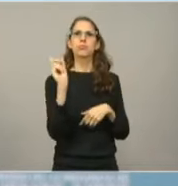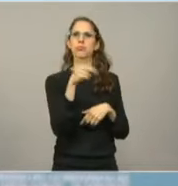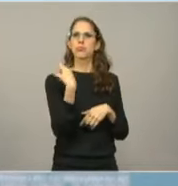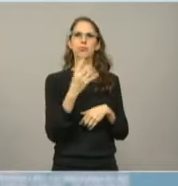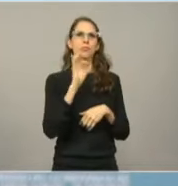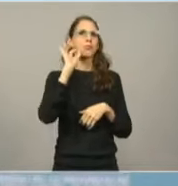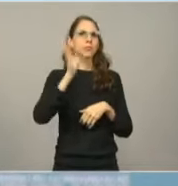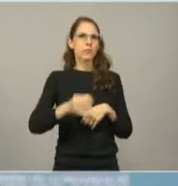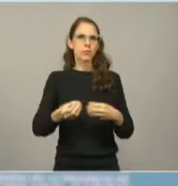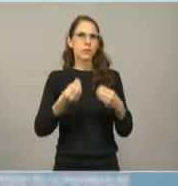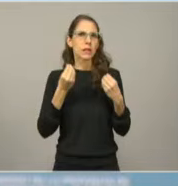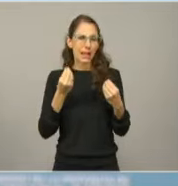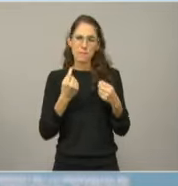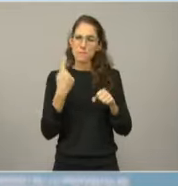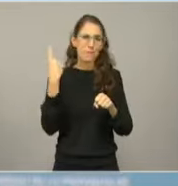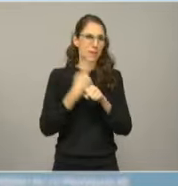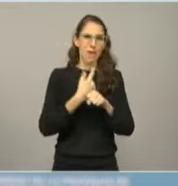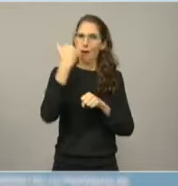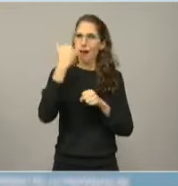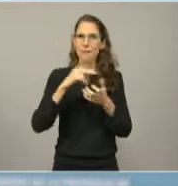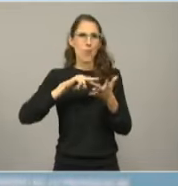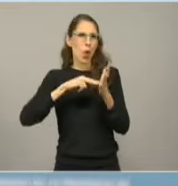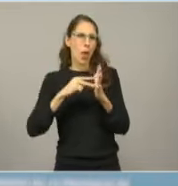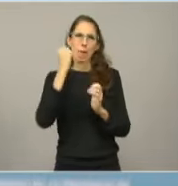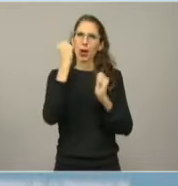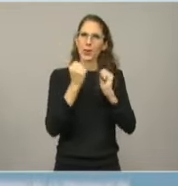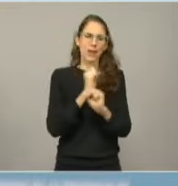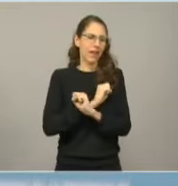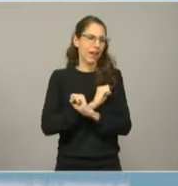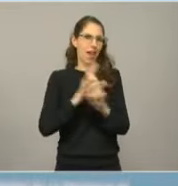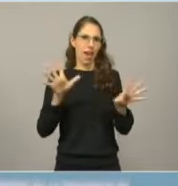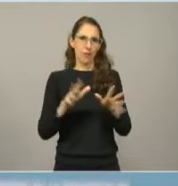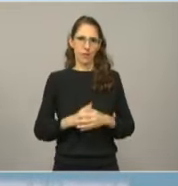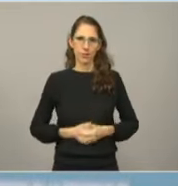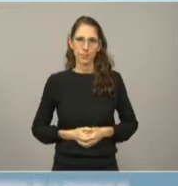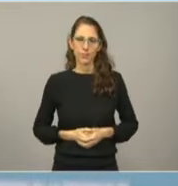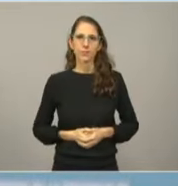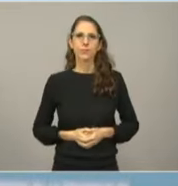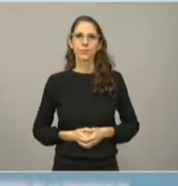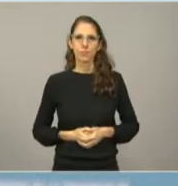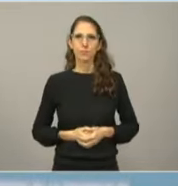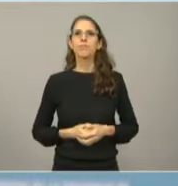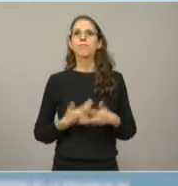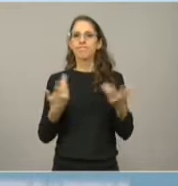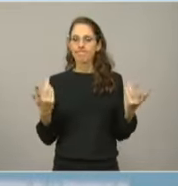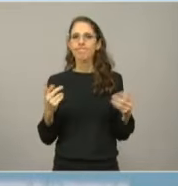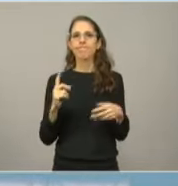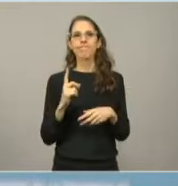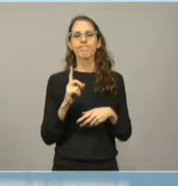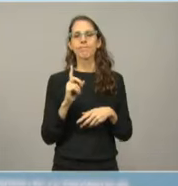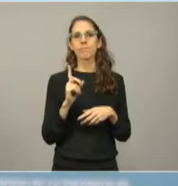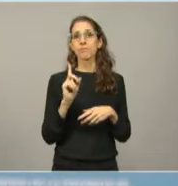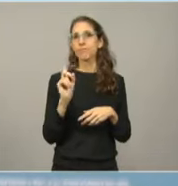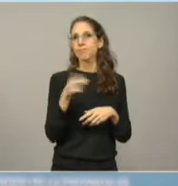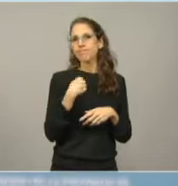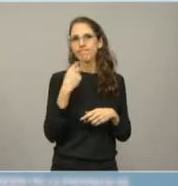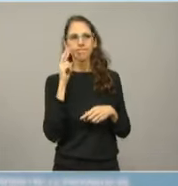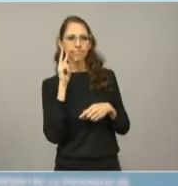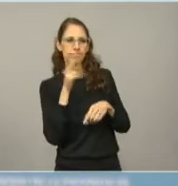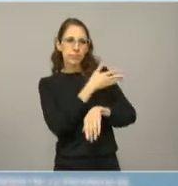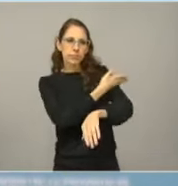económica muy severa y en ese sentido es que una de las principales conclusiones que vamos que vamos